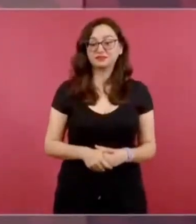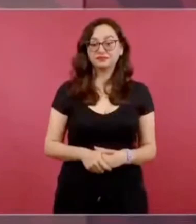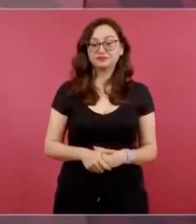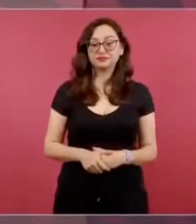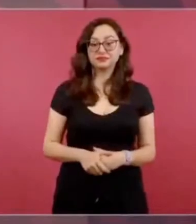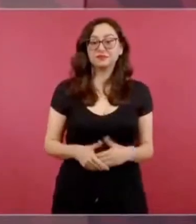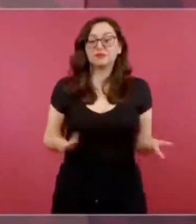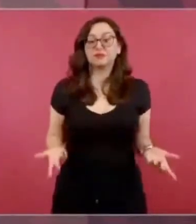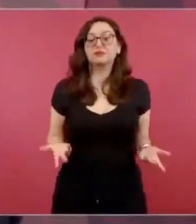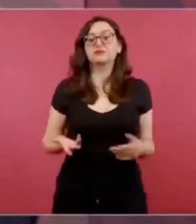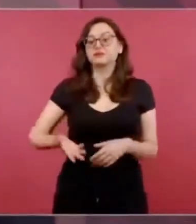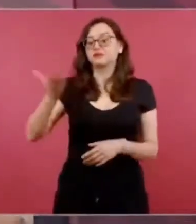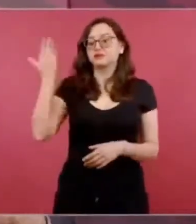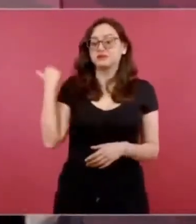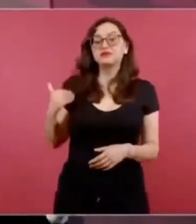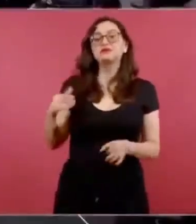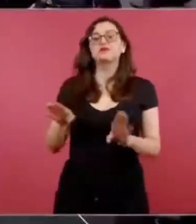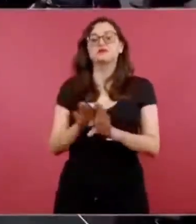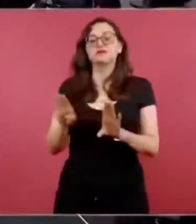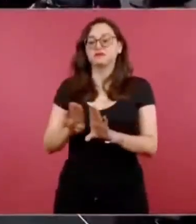Habían moches,